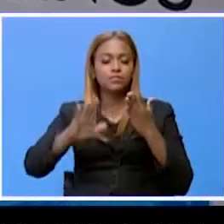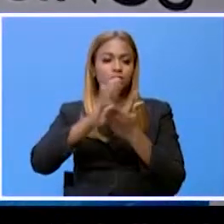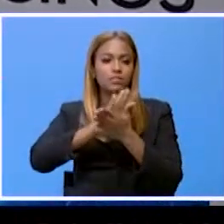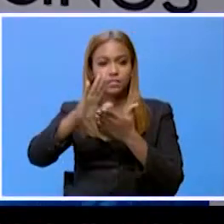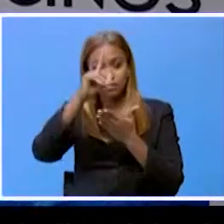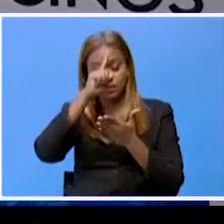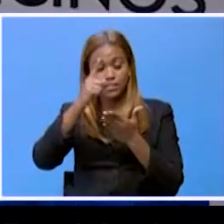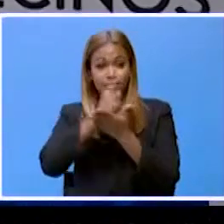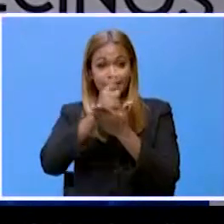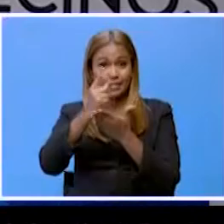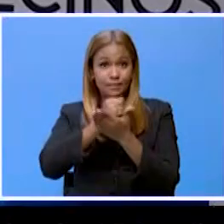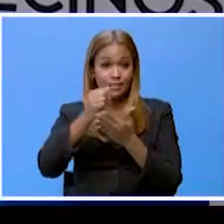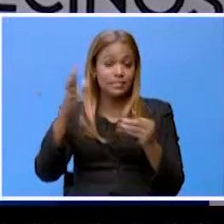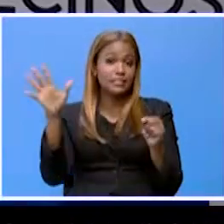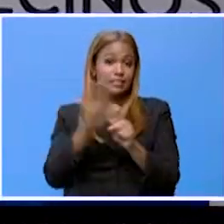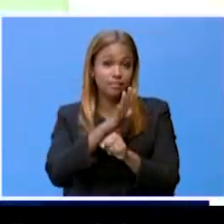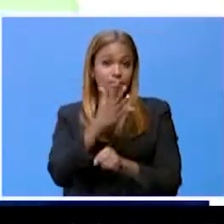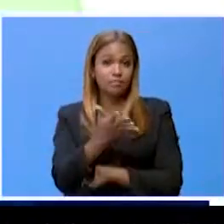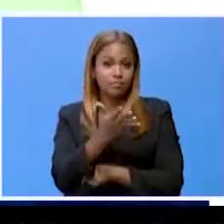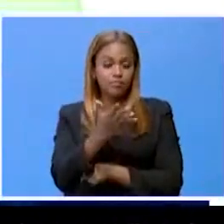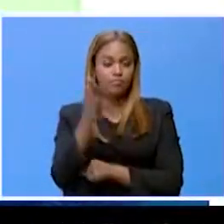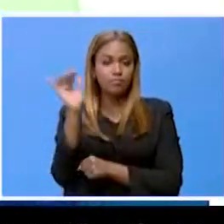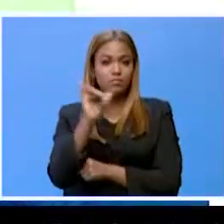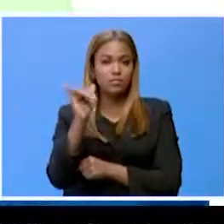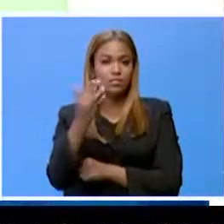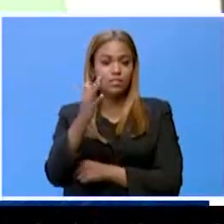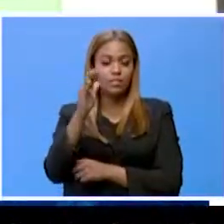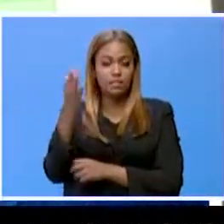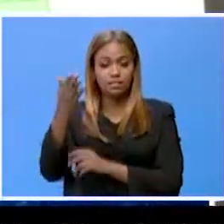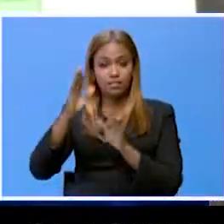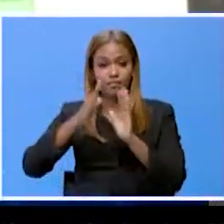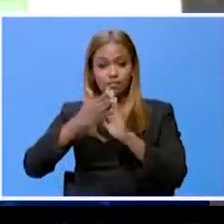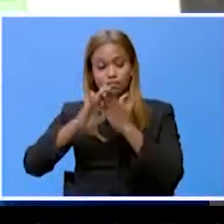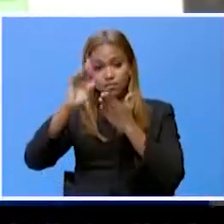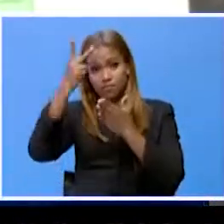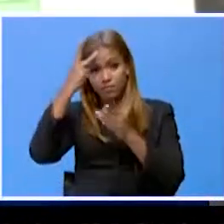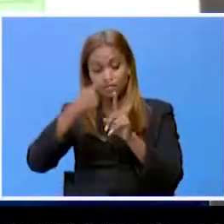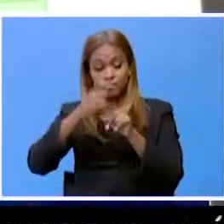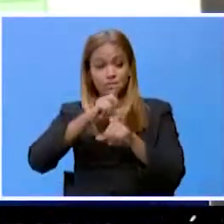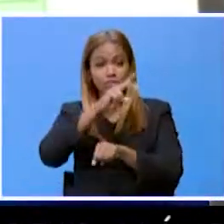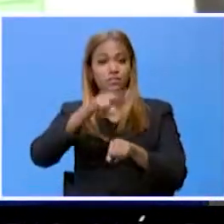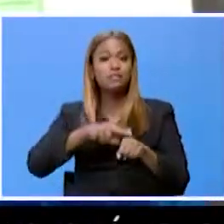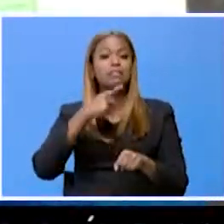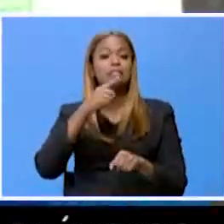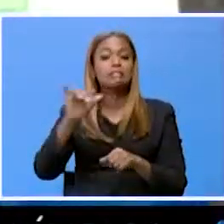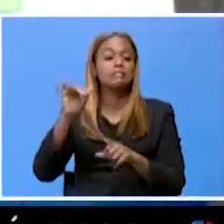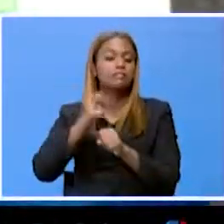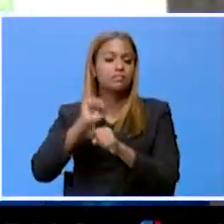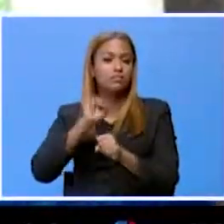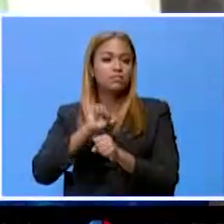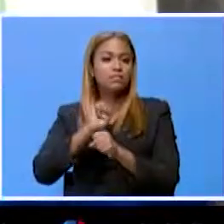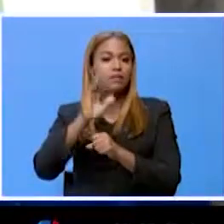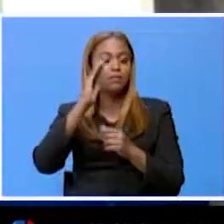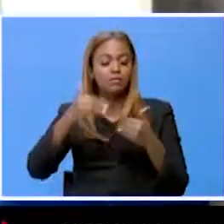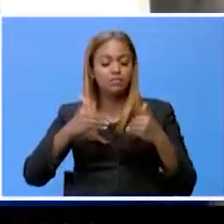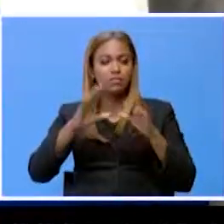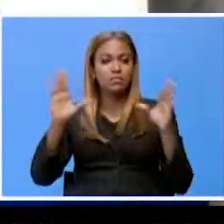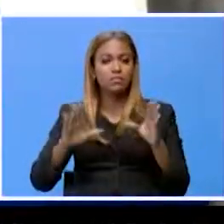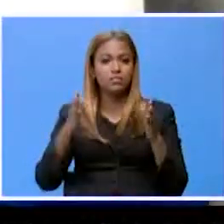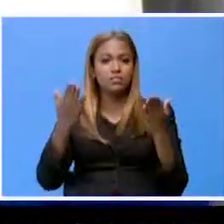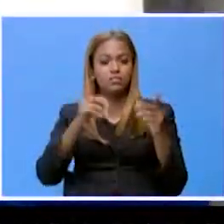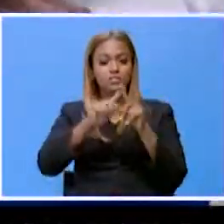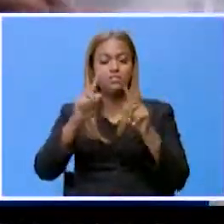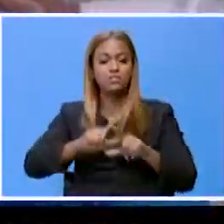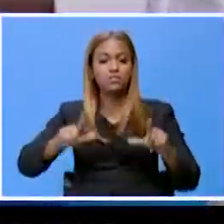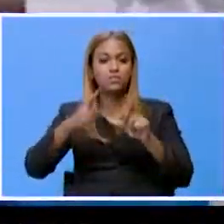durante el largo asueto de la Semana Mayor. El vicealcalde del Cabildo del Distrito Nacional destacó que este operativo se estará llevando a cabo en